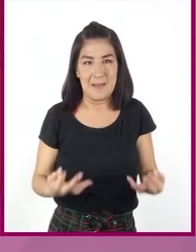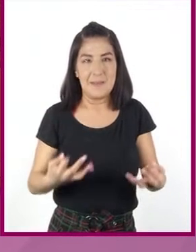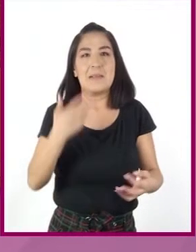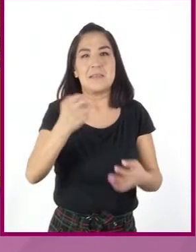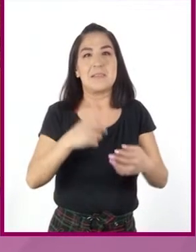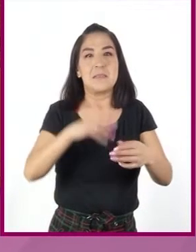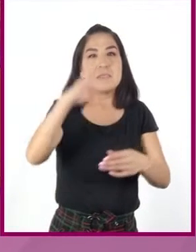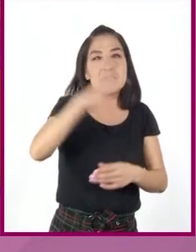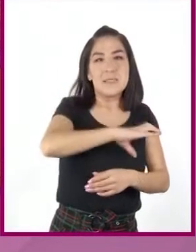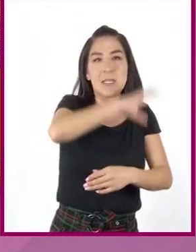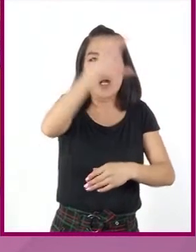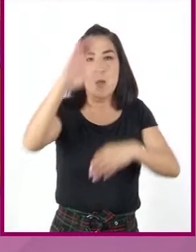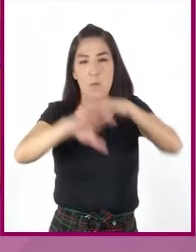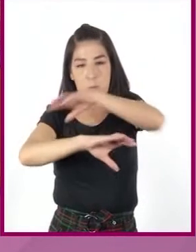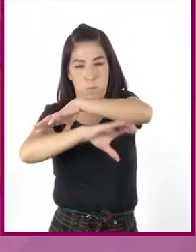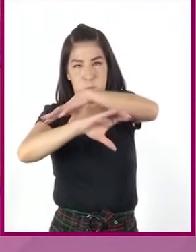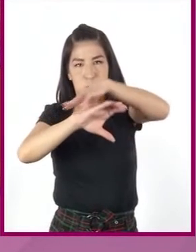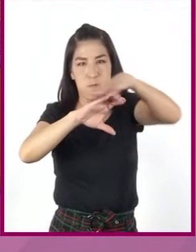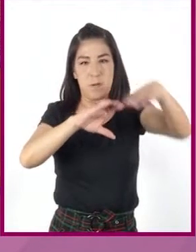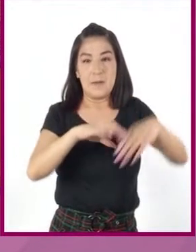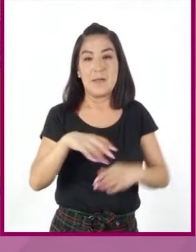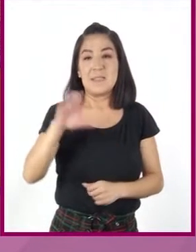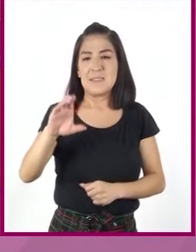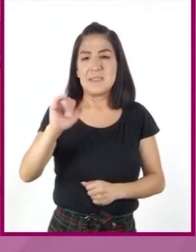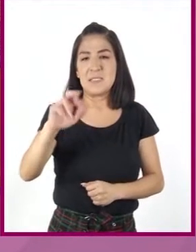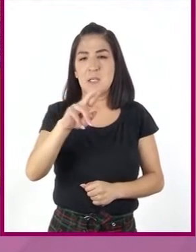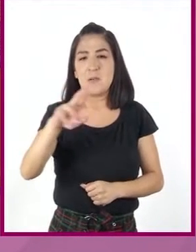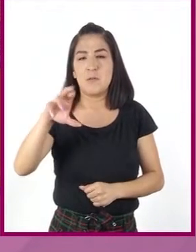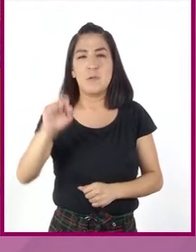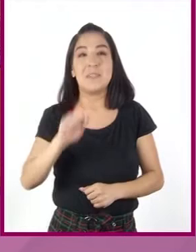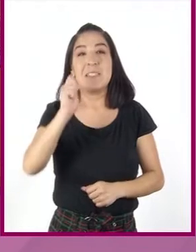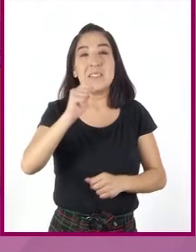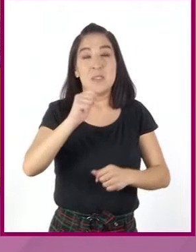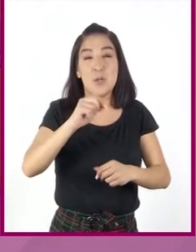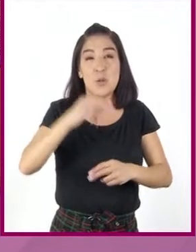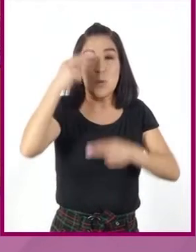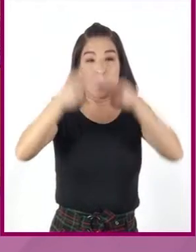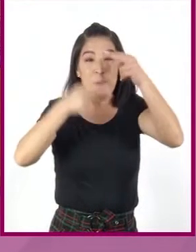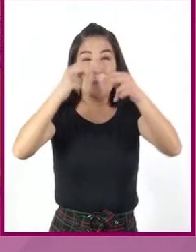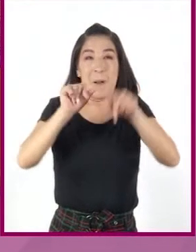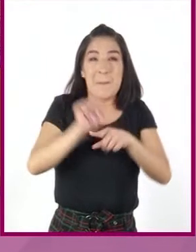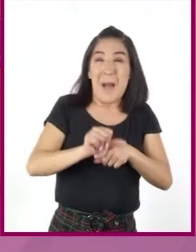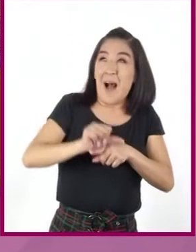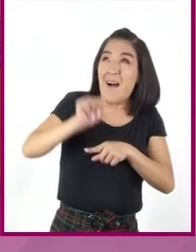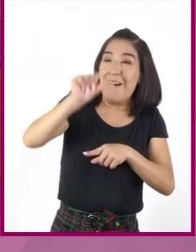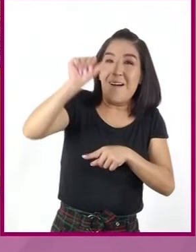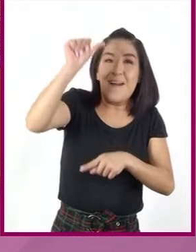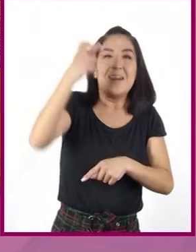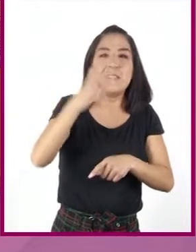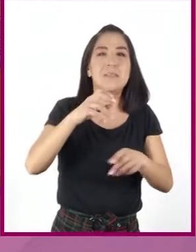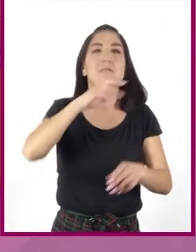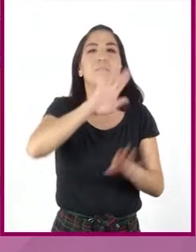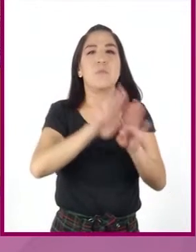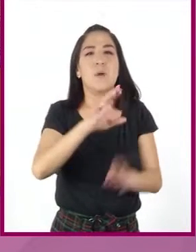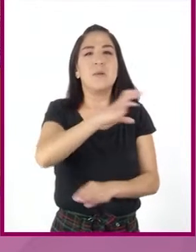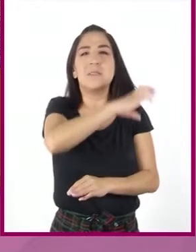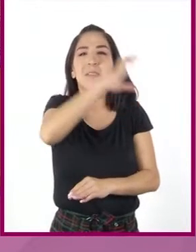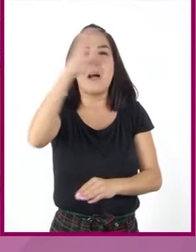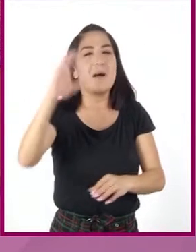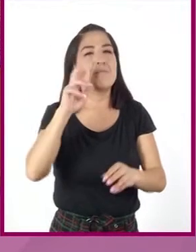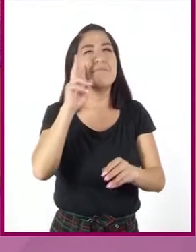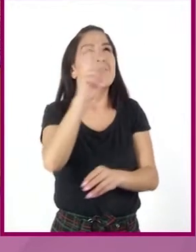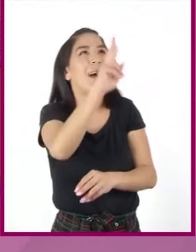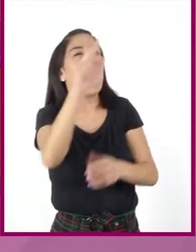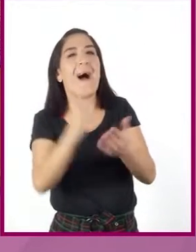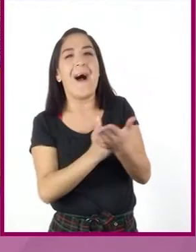del cielo. Las cirrus son nubes tan altas y escasas que el cielo puede verse casi completamente